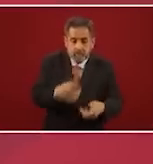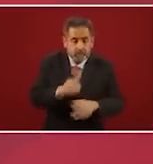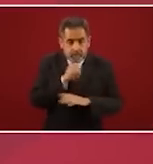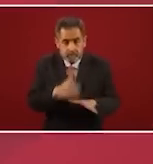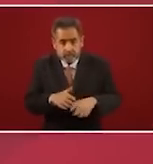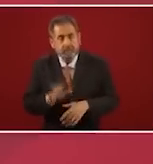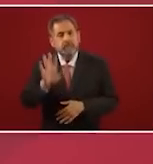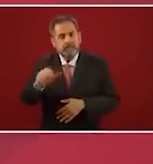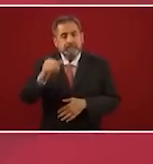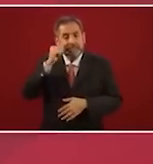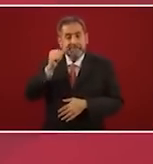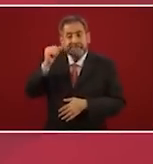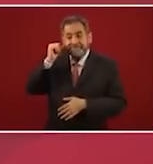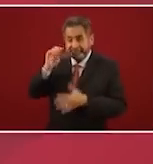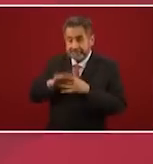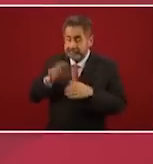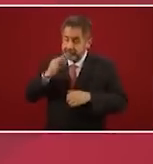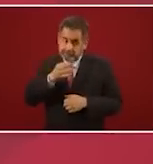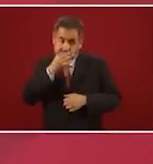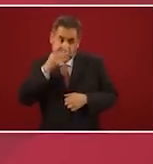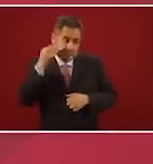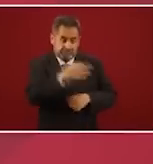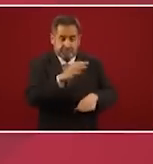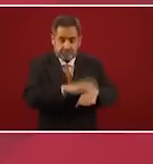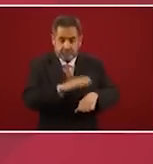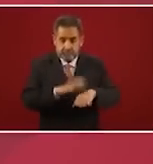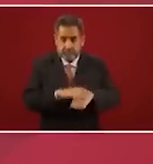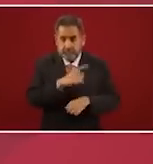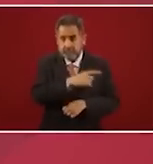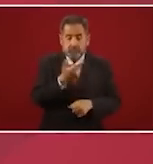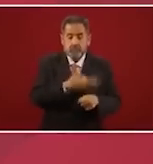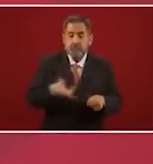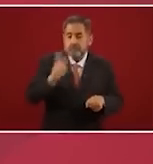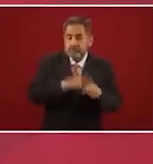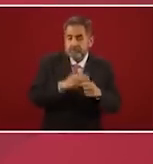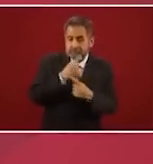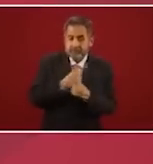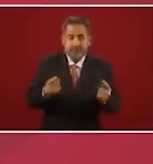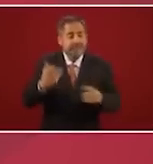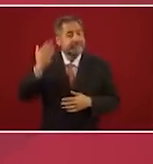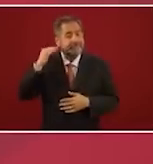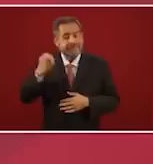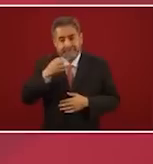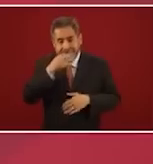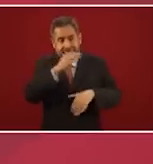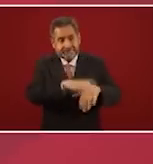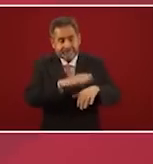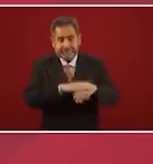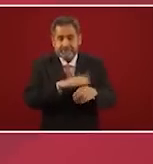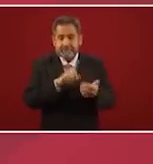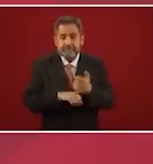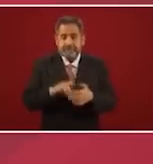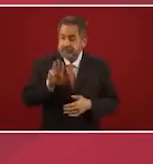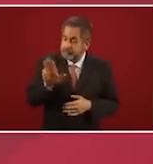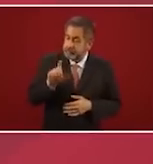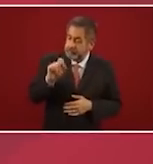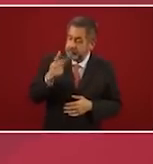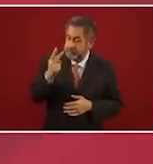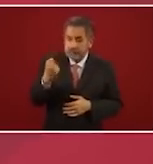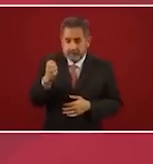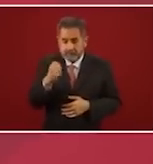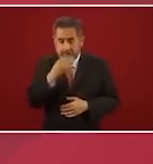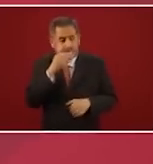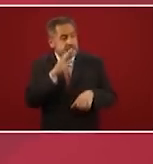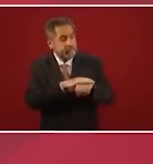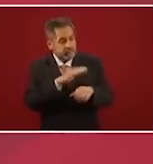como lo anunciamos al hospital infantil oficialmente desde el inicio de enero, le dijimos: el miércoles 22 de enero